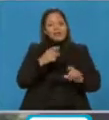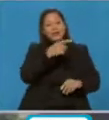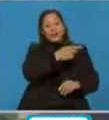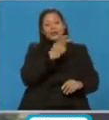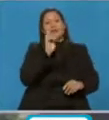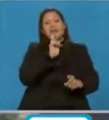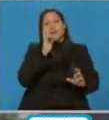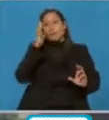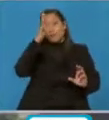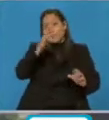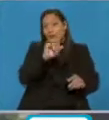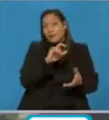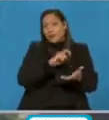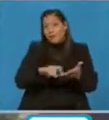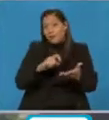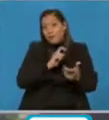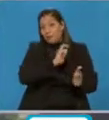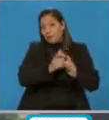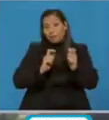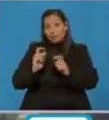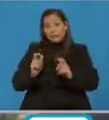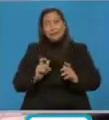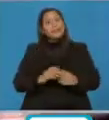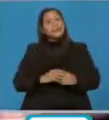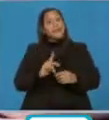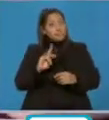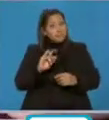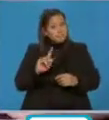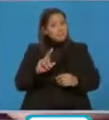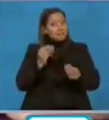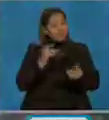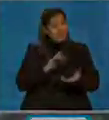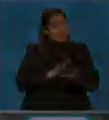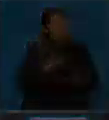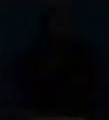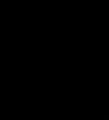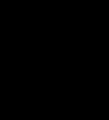está más cerca y es el No, futuro ya llegó, indudable. Llegó Exacto. Piso, muchísimas gracias. Al contrario, muchas por gracias. traernos